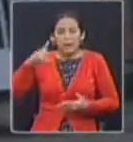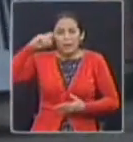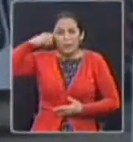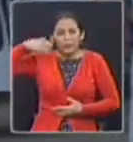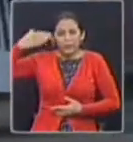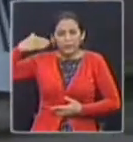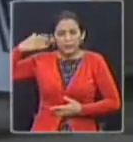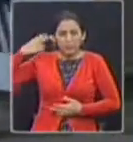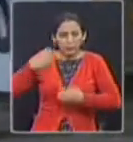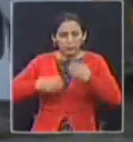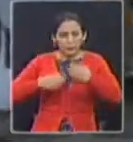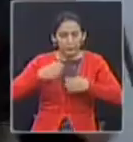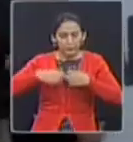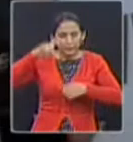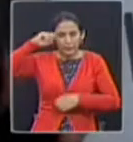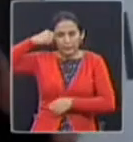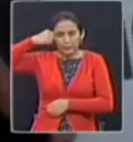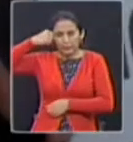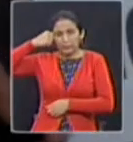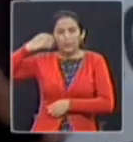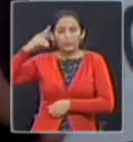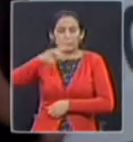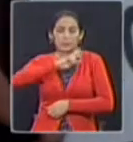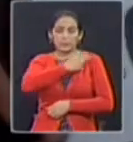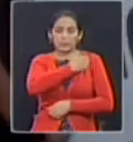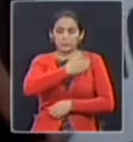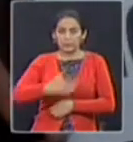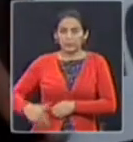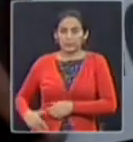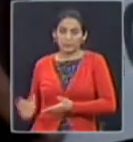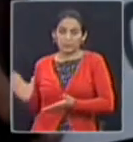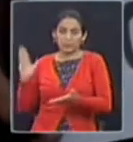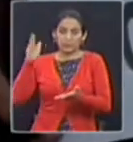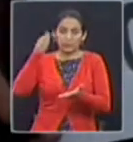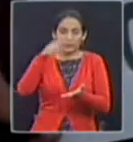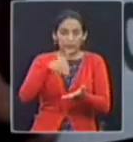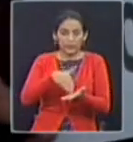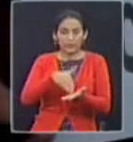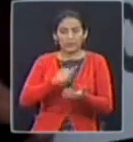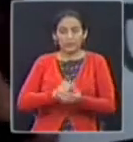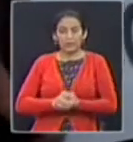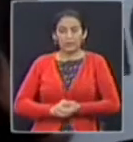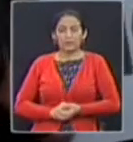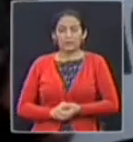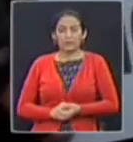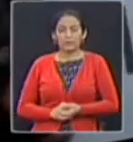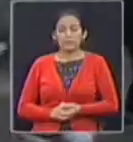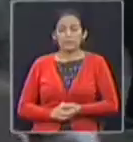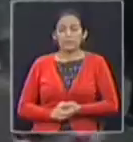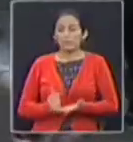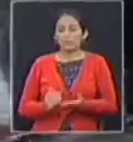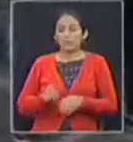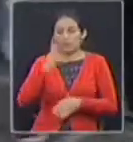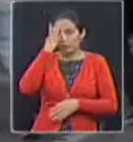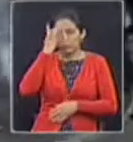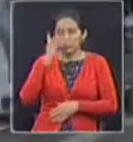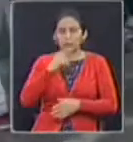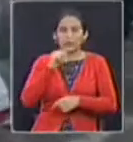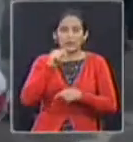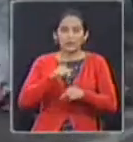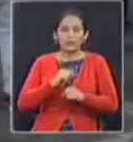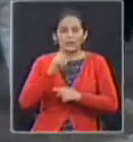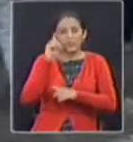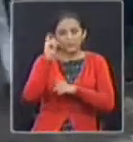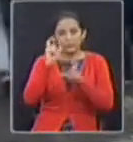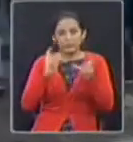pasadas, cuando ha llegado el vicepresidente a rendir versión a esta fiscalía en otras investigaciones, ha tenido